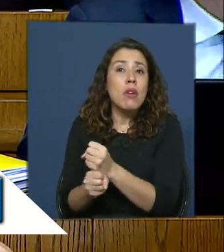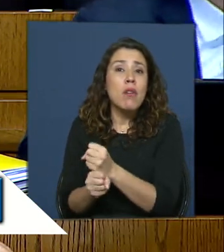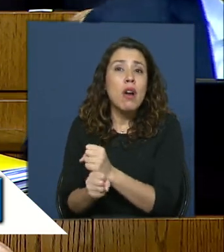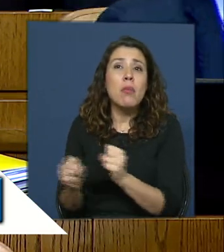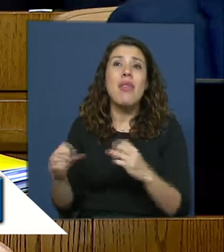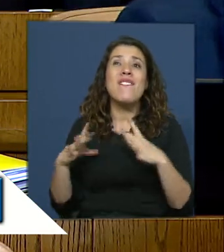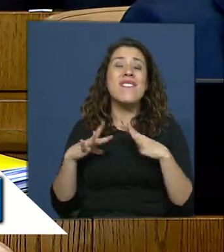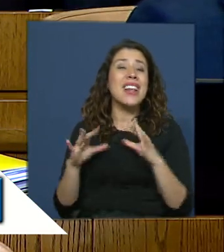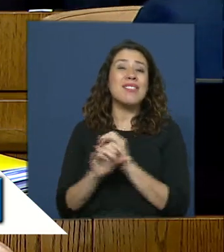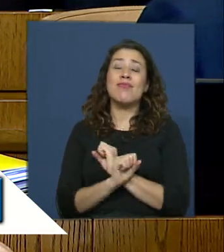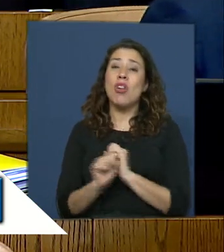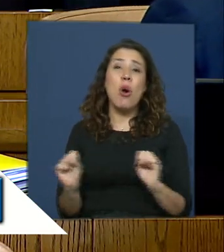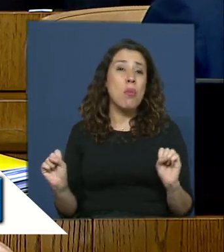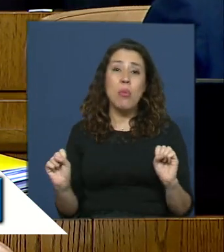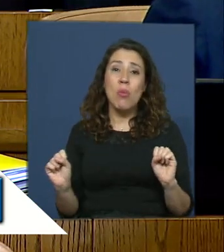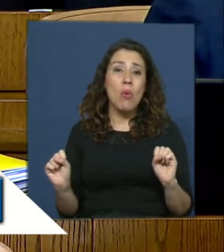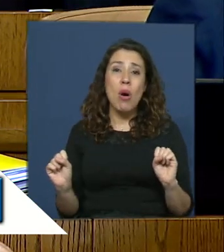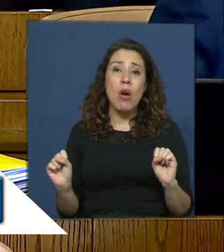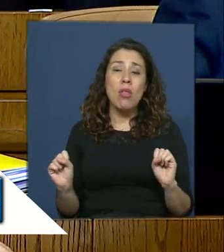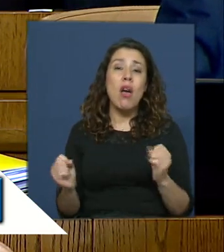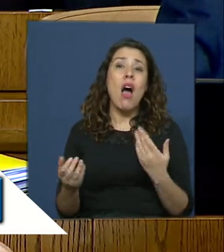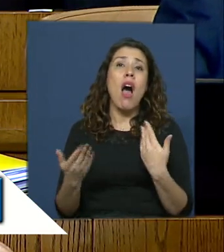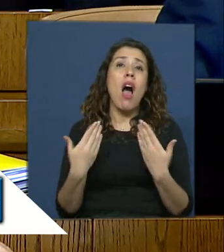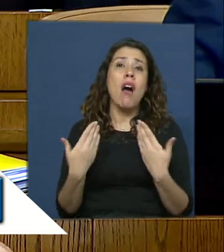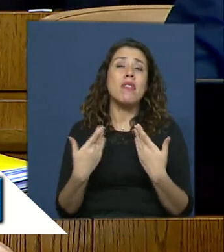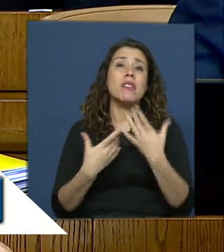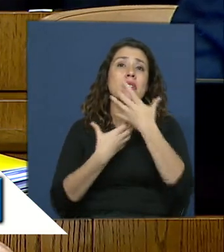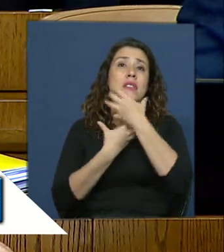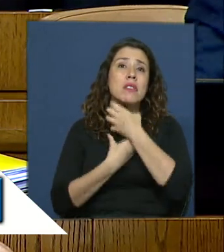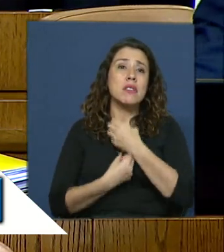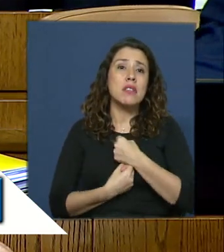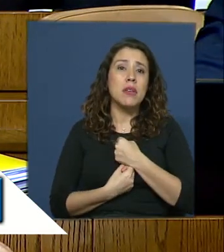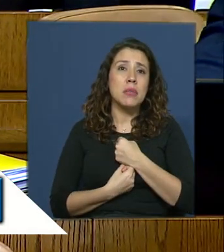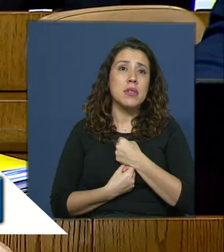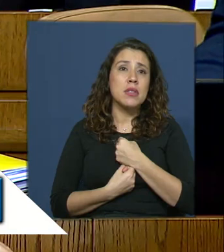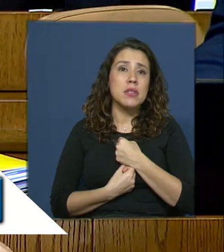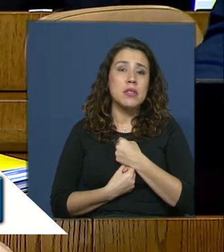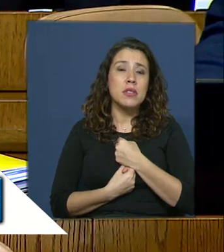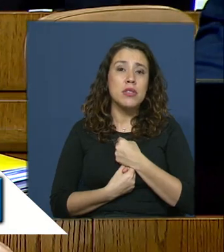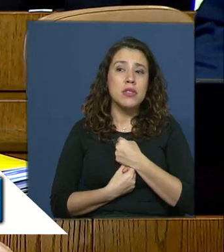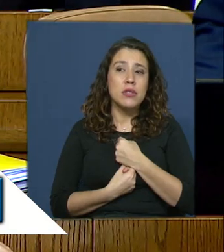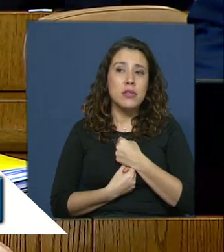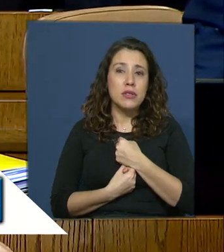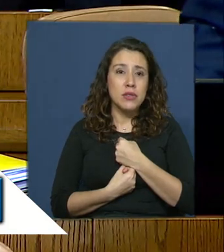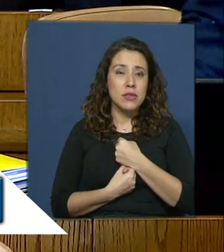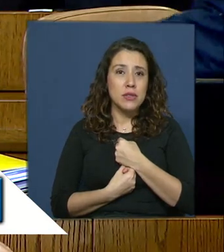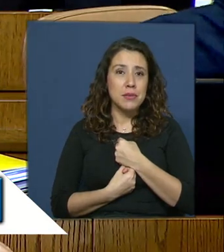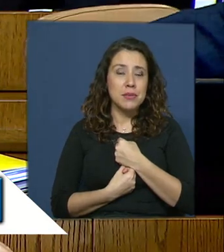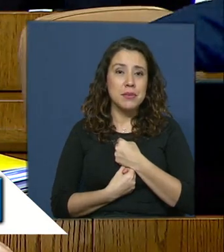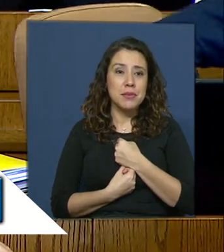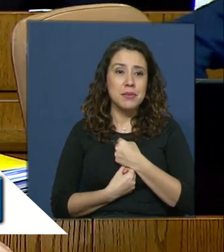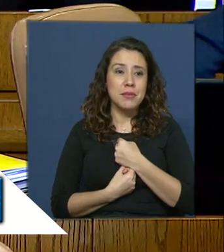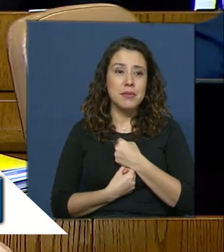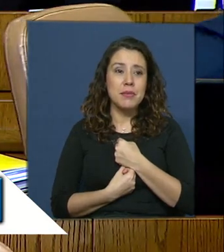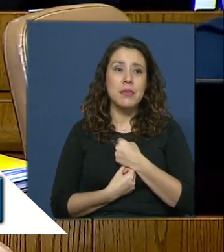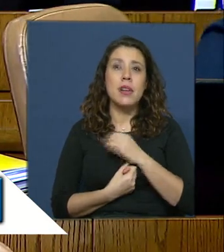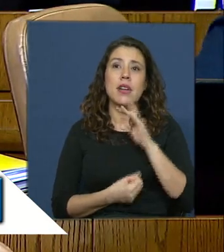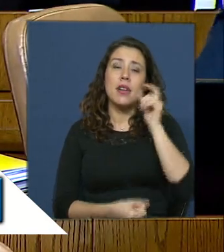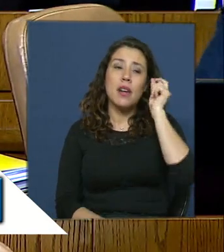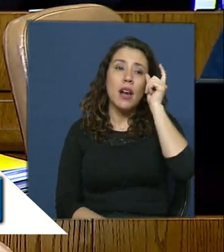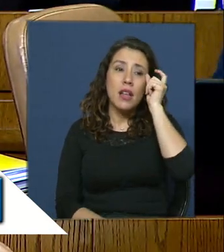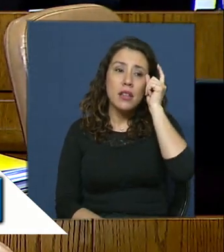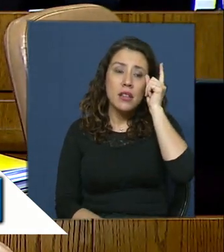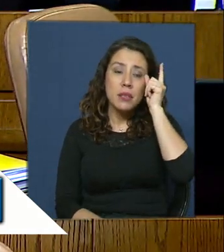de felicidad, y entran en un estado ese de depresivo que la verdad es que hay que entenderlo y